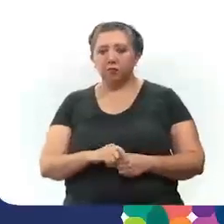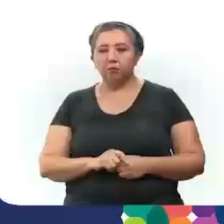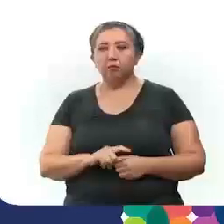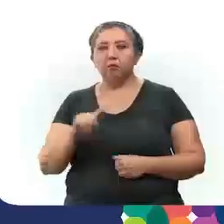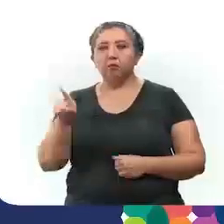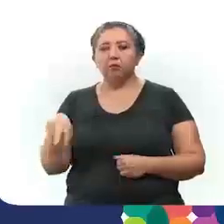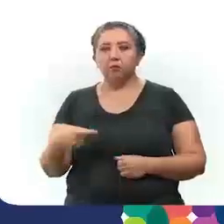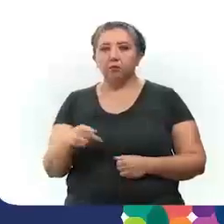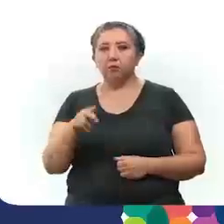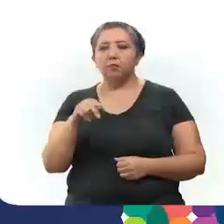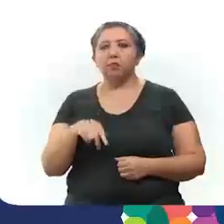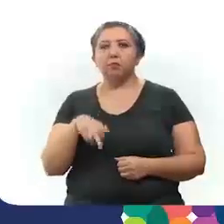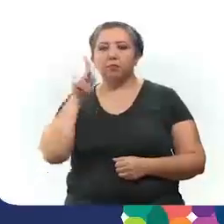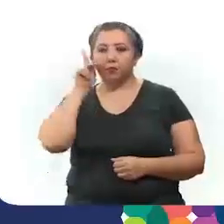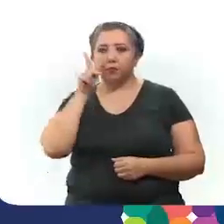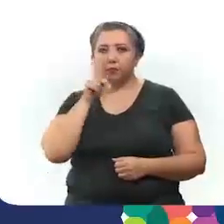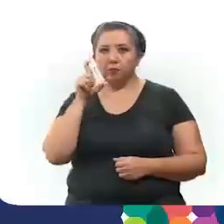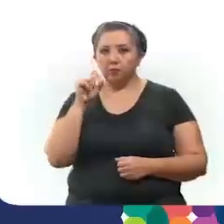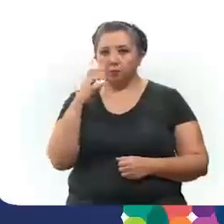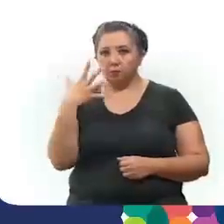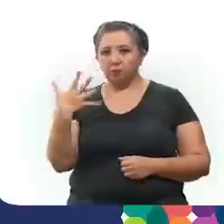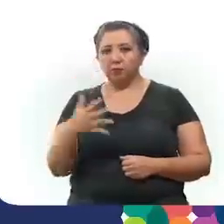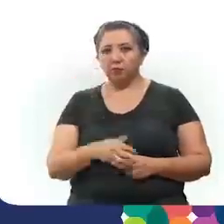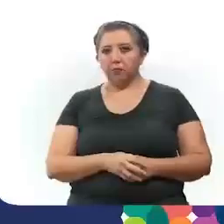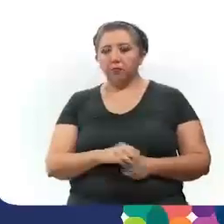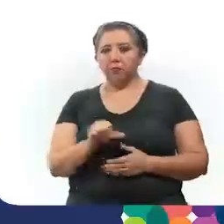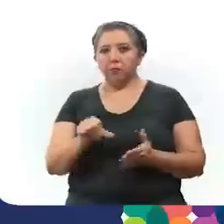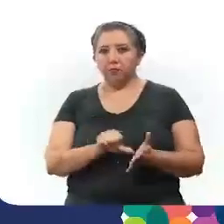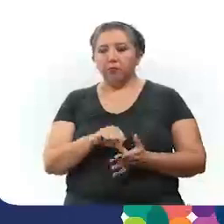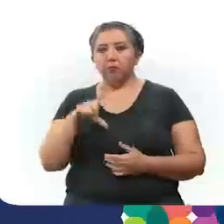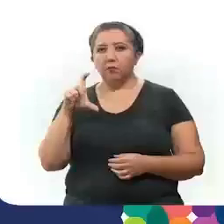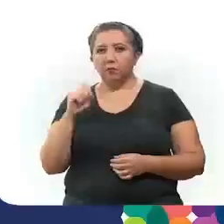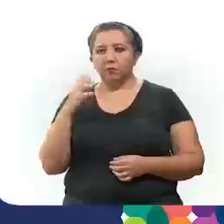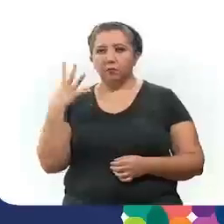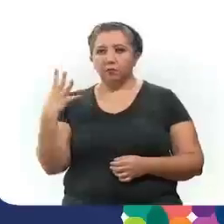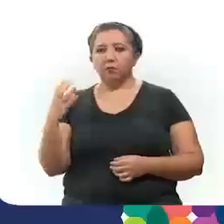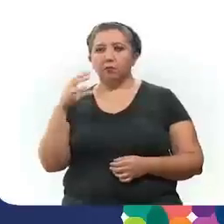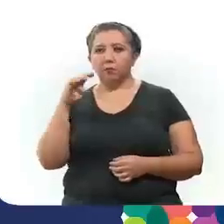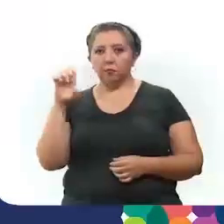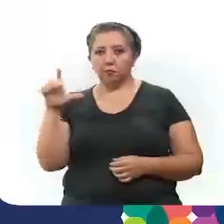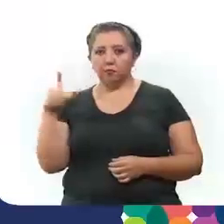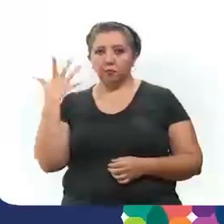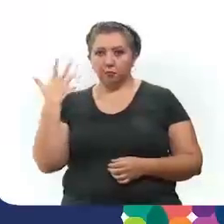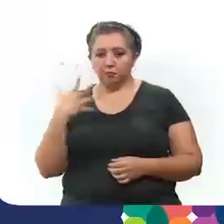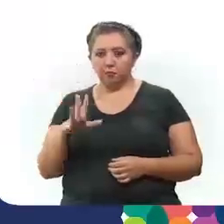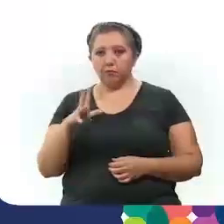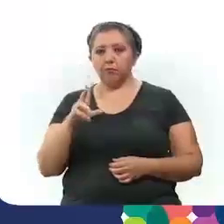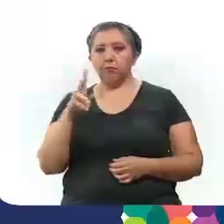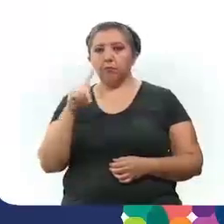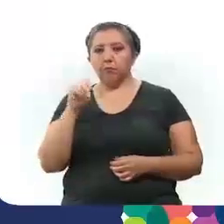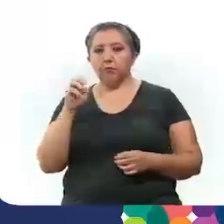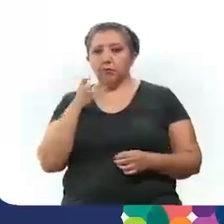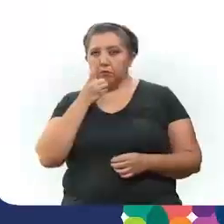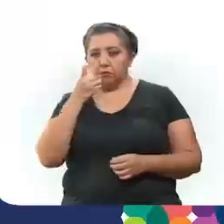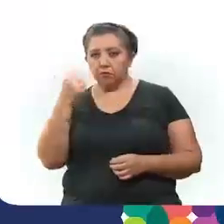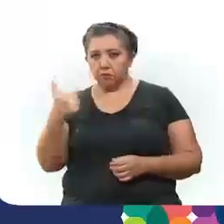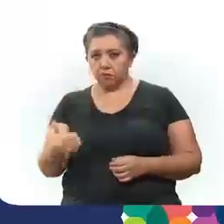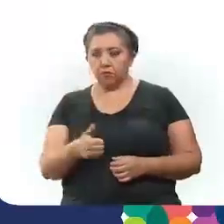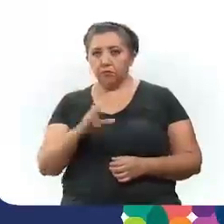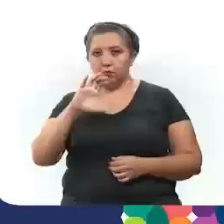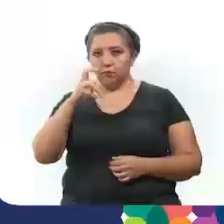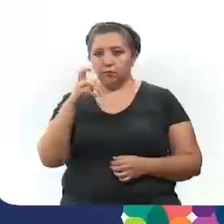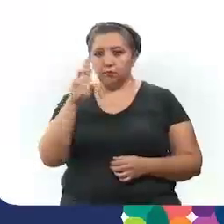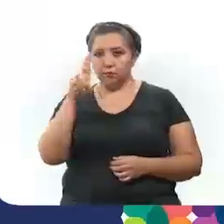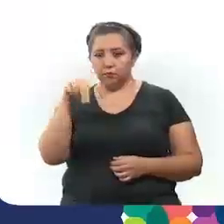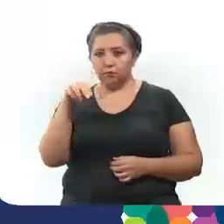son Juan Pablo II, 25, Centro, 24, Ciudad Cauquel, 10, Francisco de Montejo, 6, Chuburná